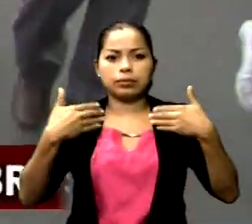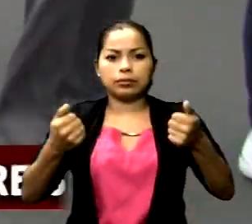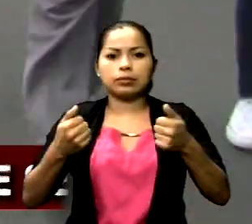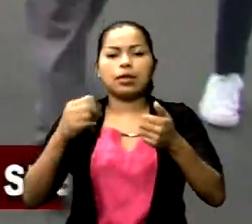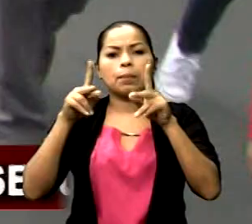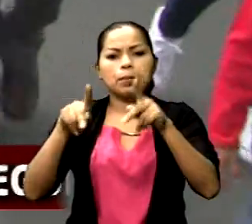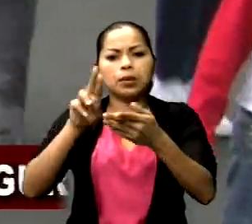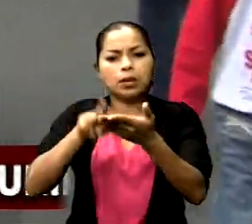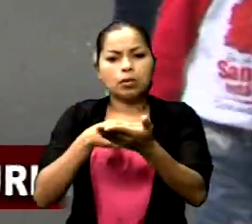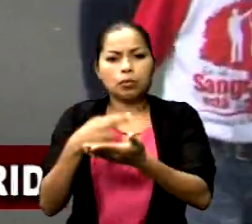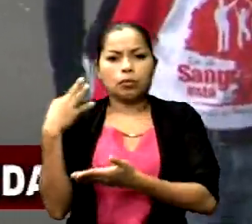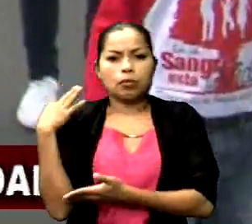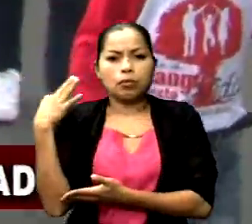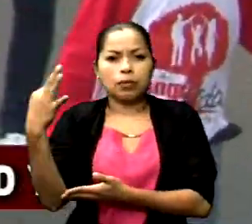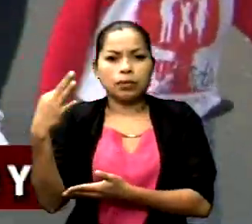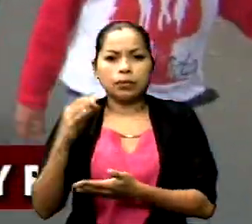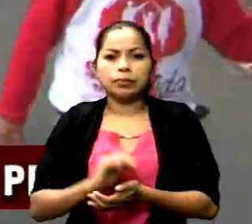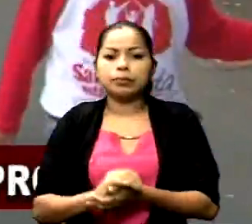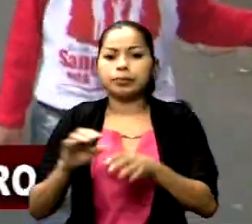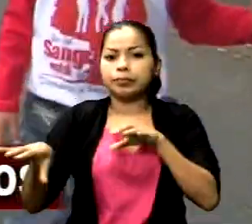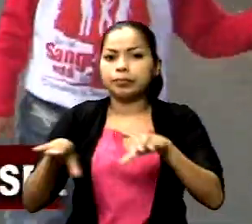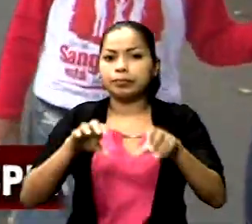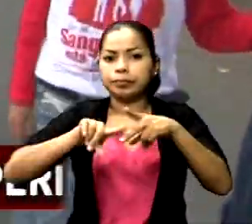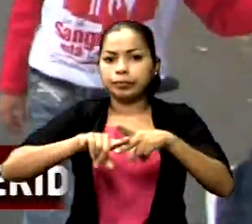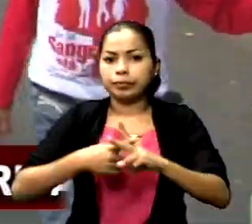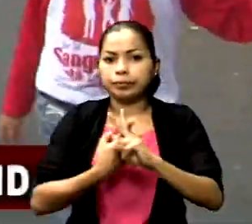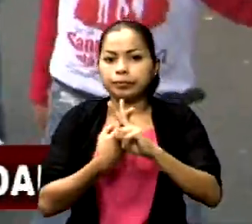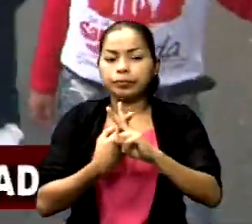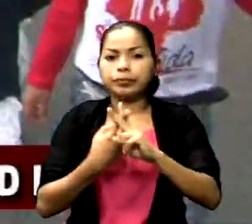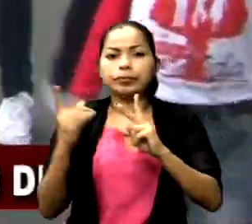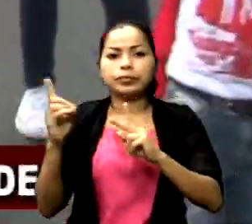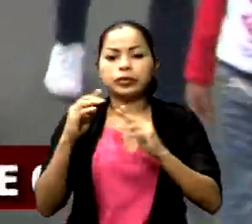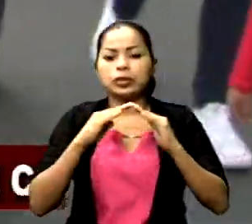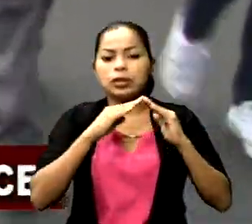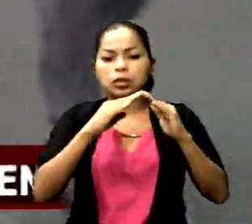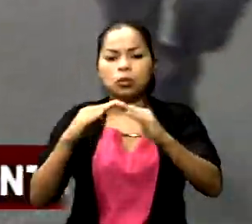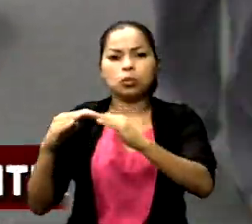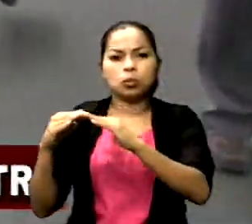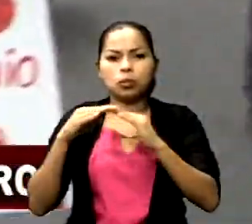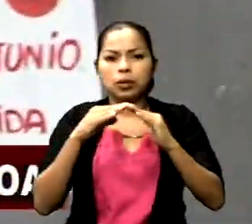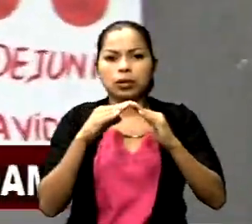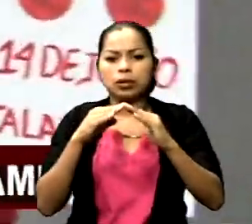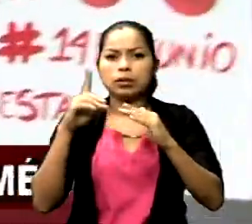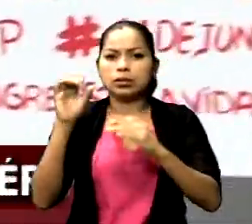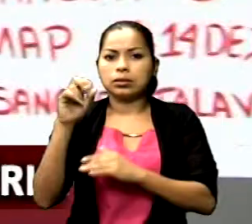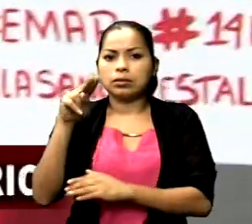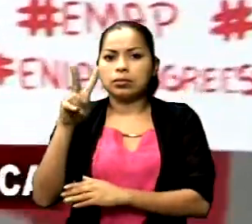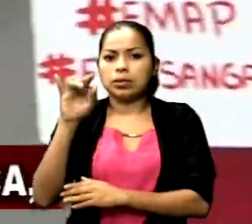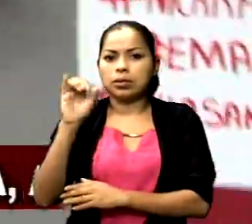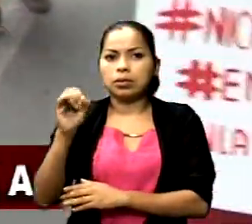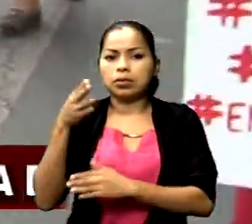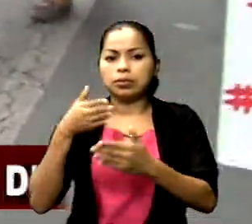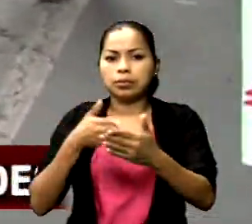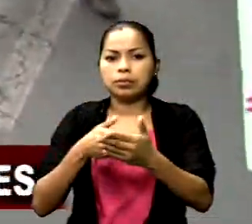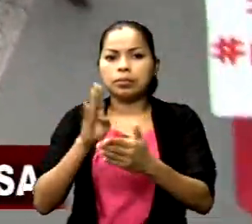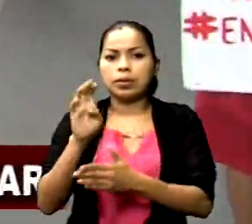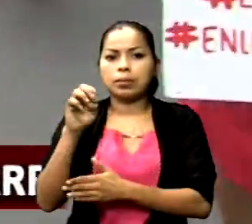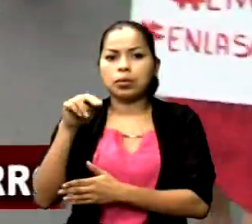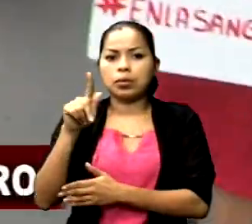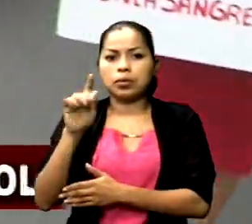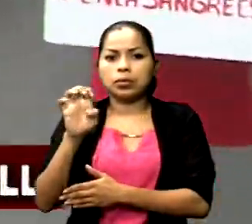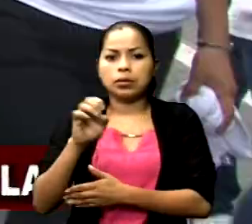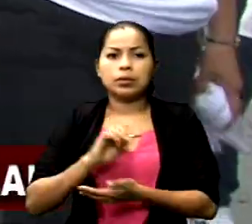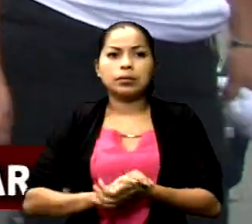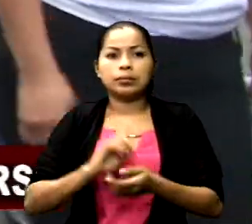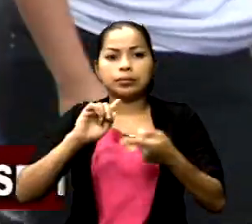donantes voluntarios. La actividad inició en las inmediaciones del Centro Cívico y concluyó en el reparto Belmonte. Amigos,